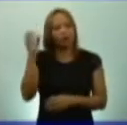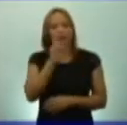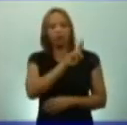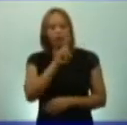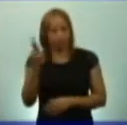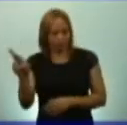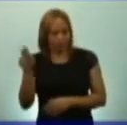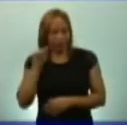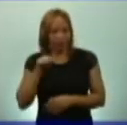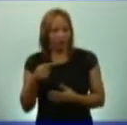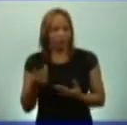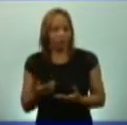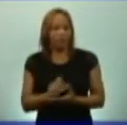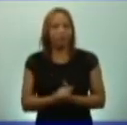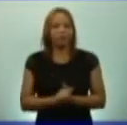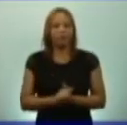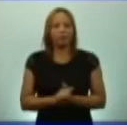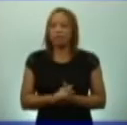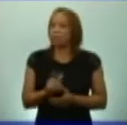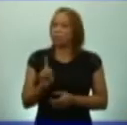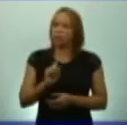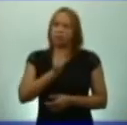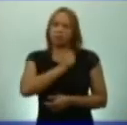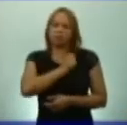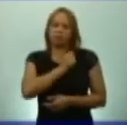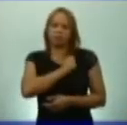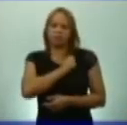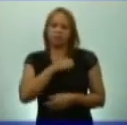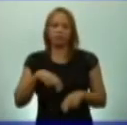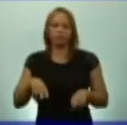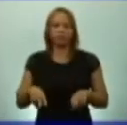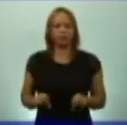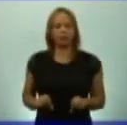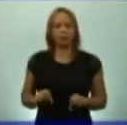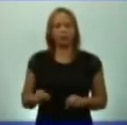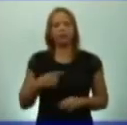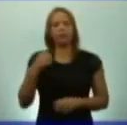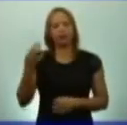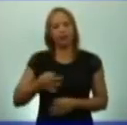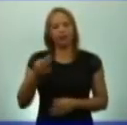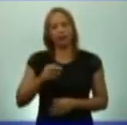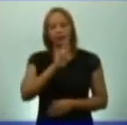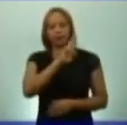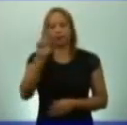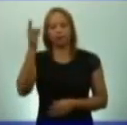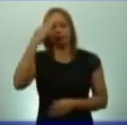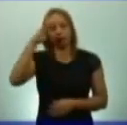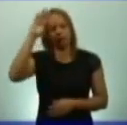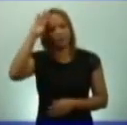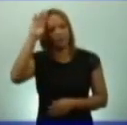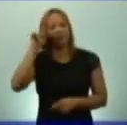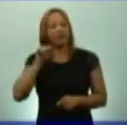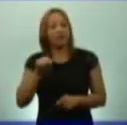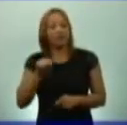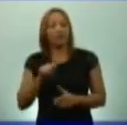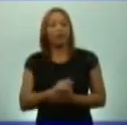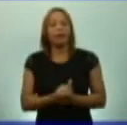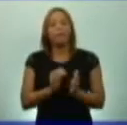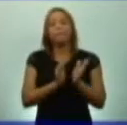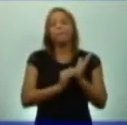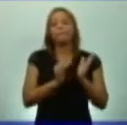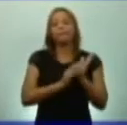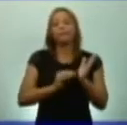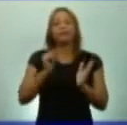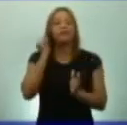revolucionario no querían aceptar la realidad de la revolución cubana. Y desde el mes de febrero de